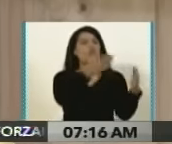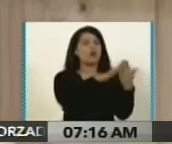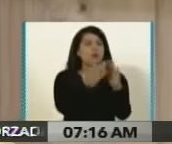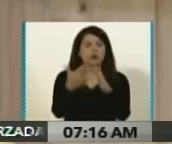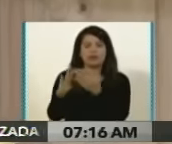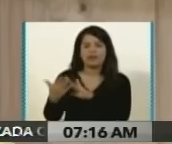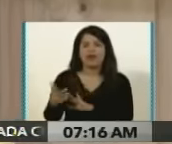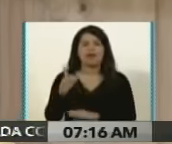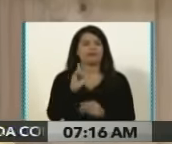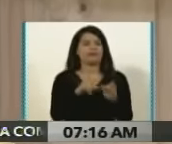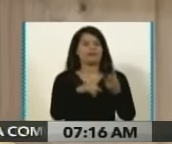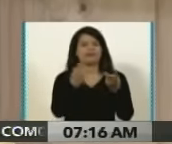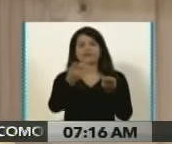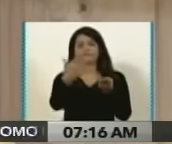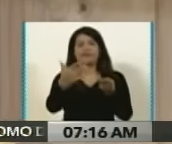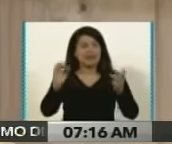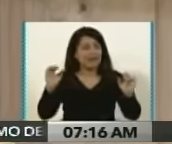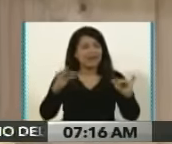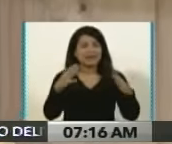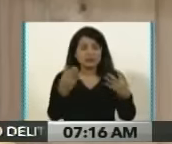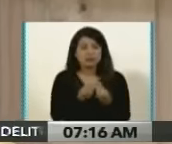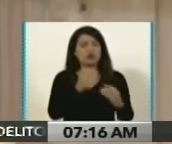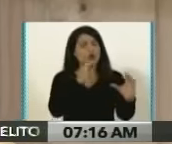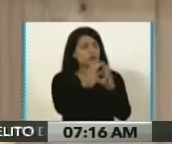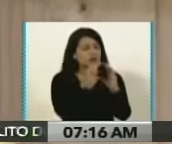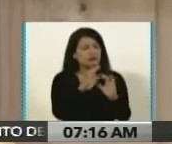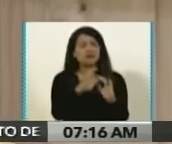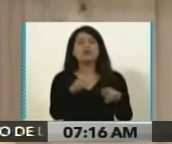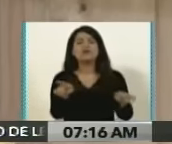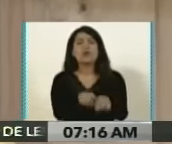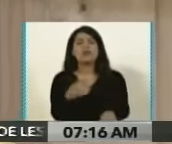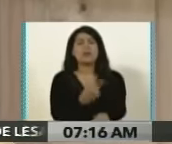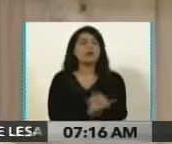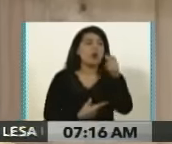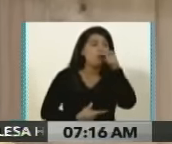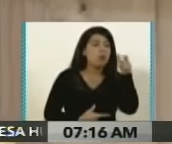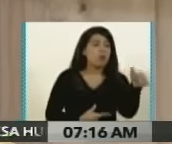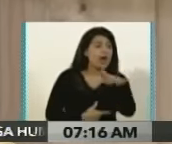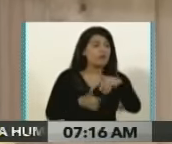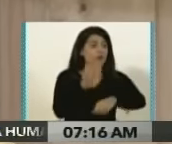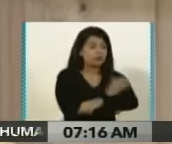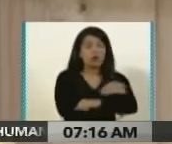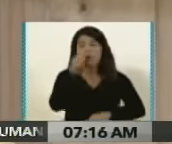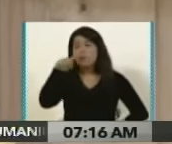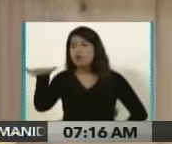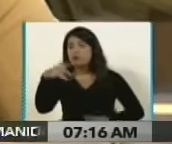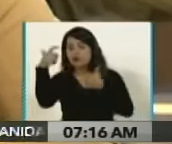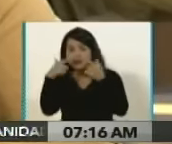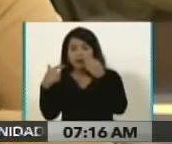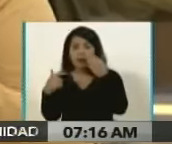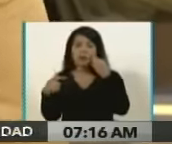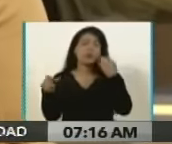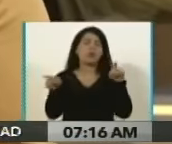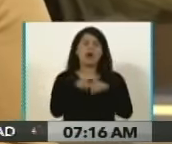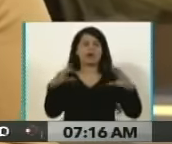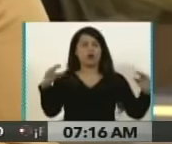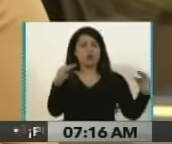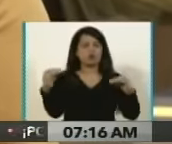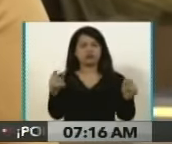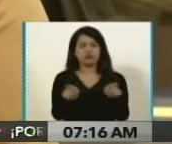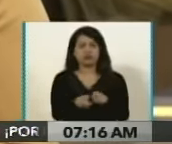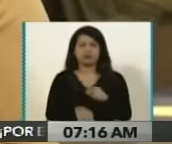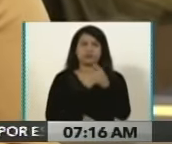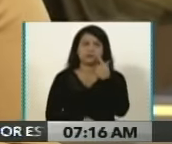comunidades, el encuentro como hermano entre pueblo y pueblo. Y ese pueblo opositor entenderá